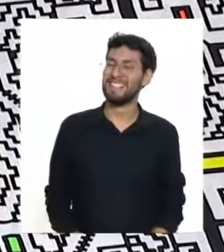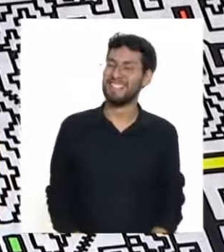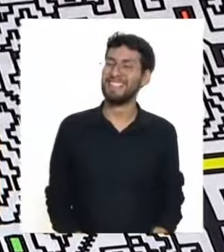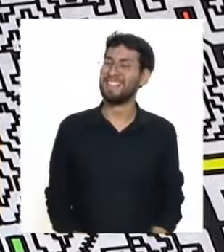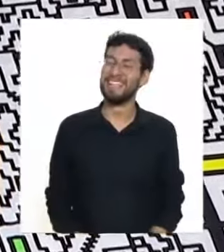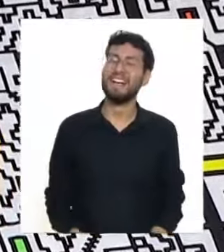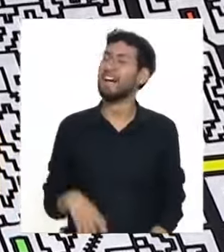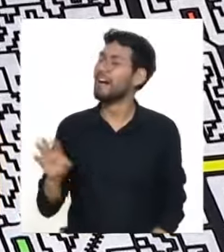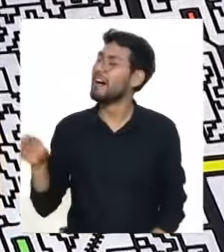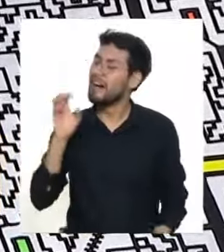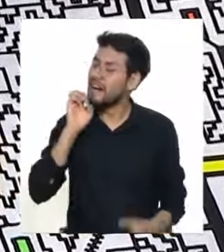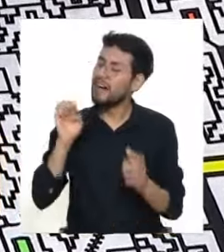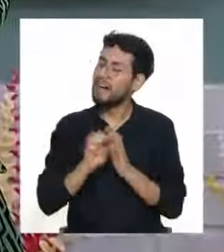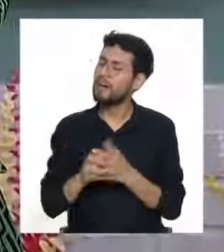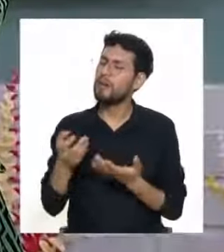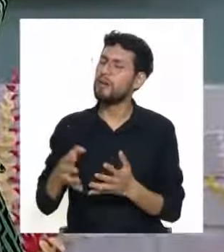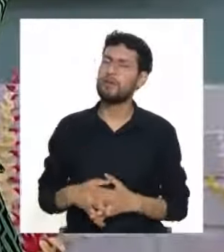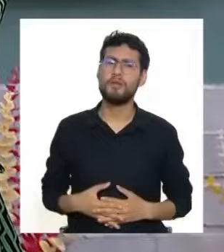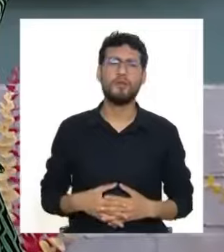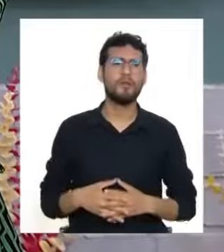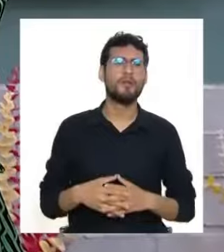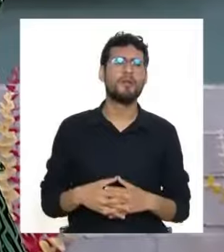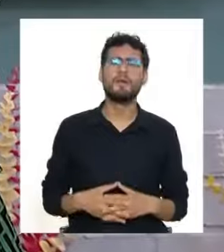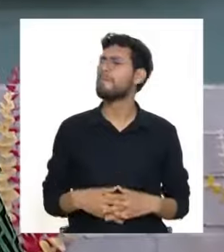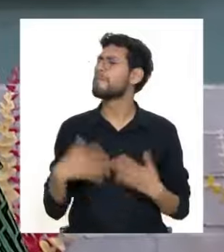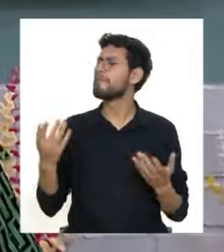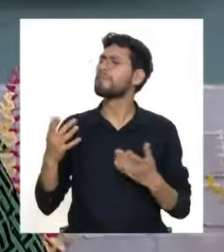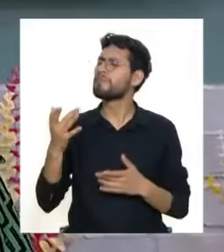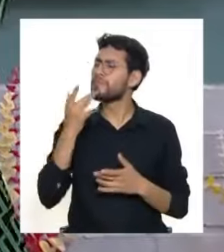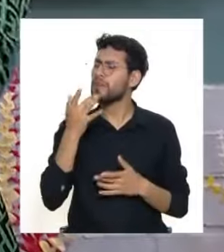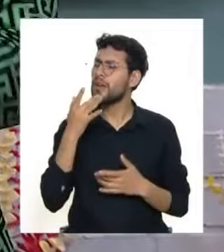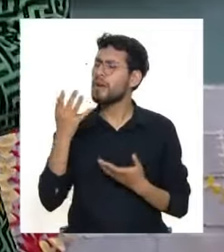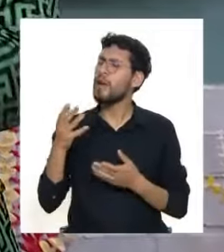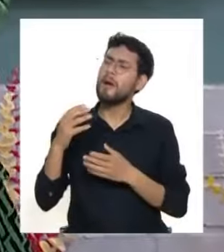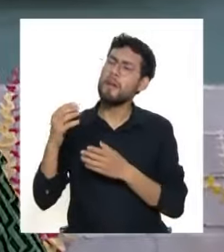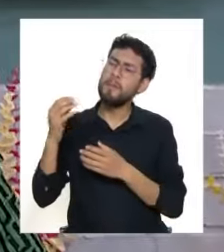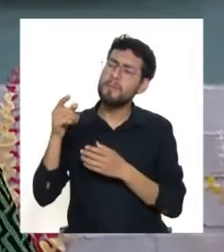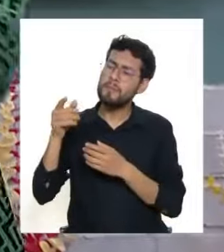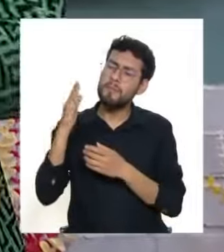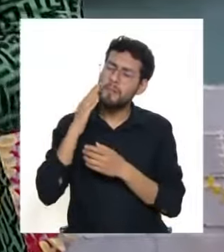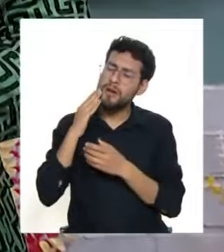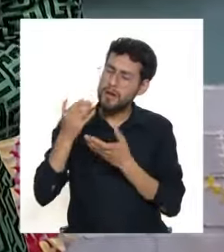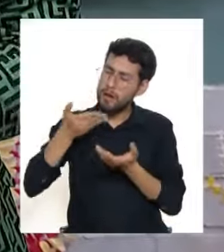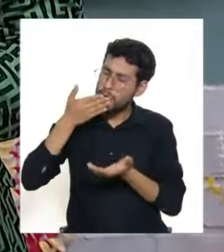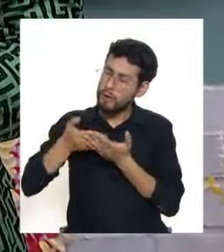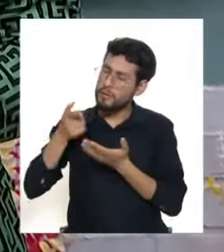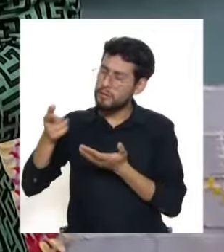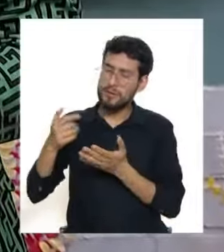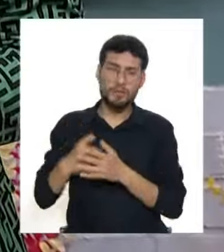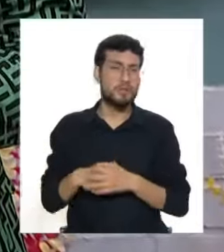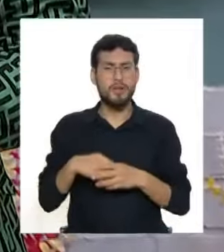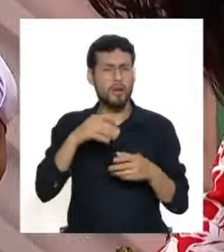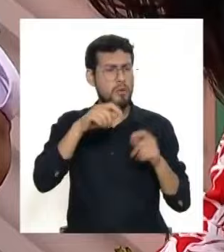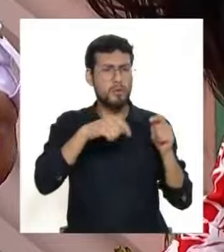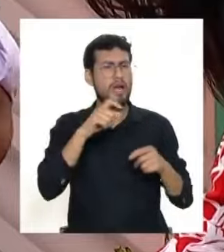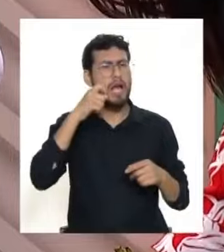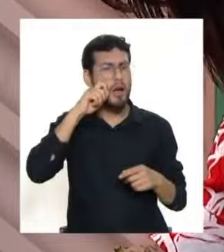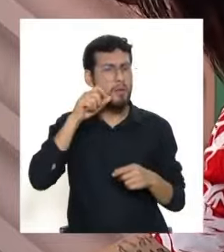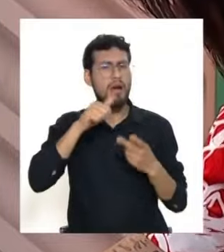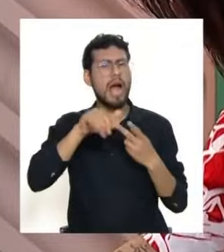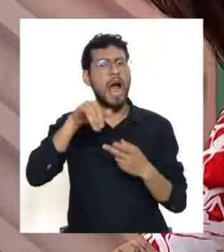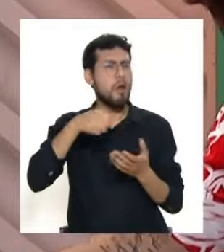Eso. Y por ejemplo, ¿cuál es el aderezo madre que le preparas al caldo de? No, solamente su cebollita